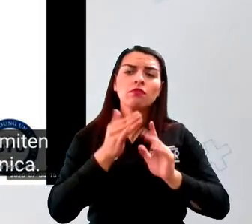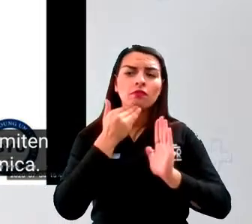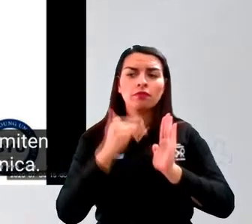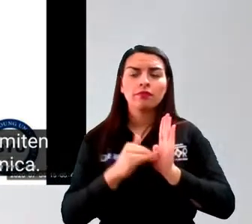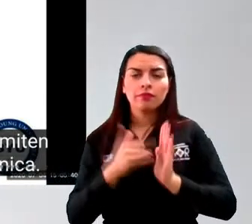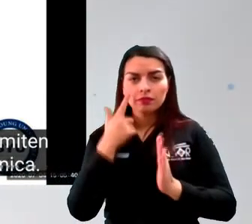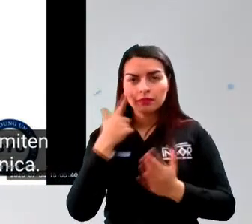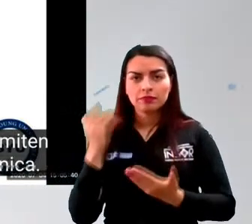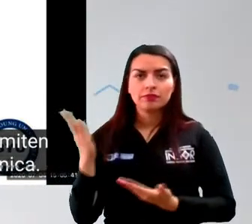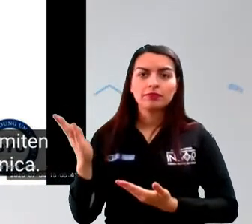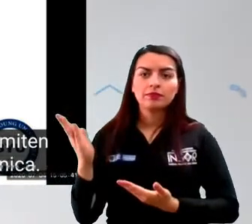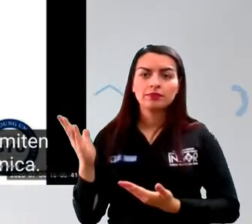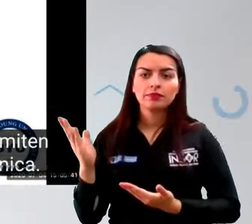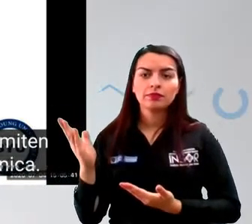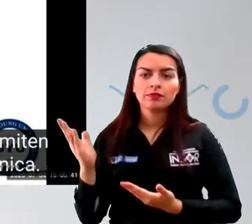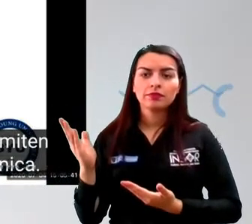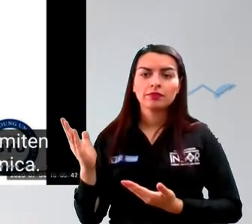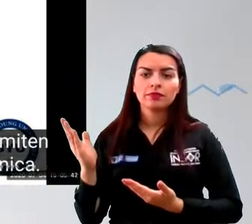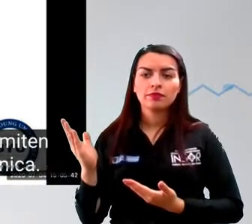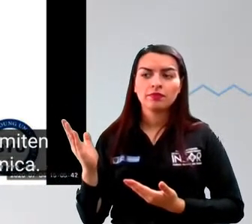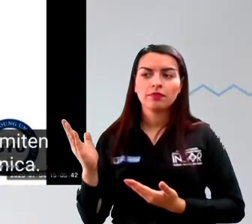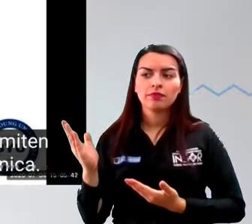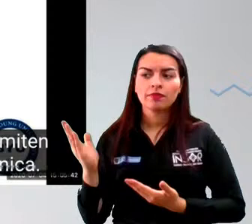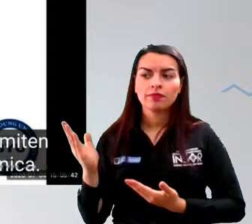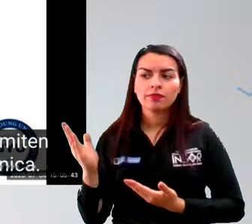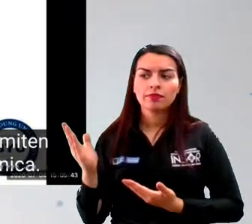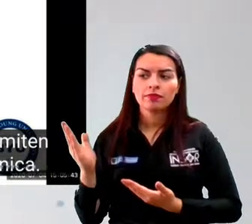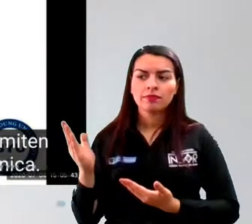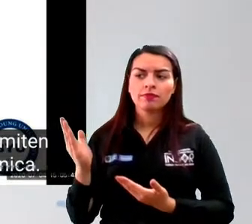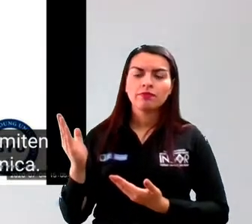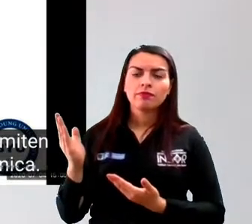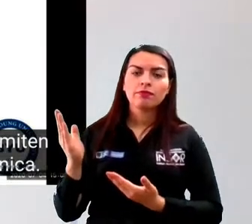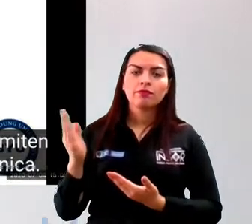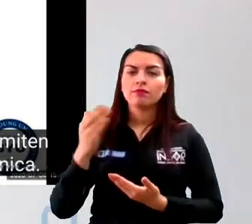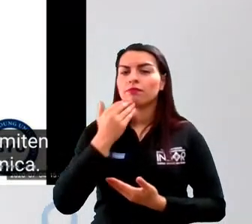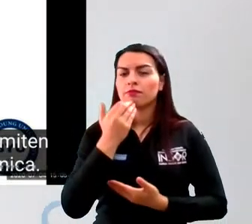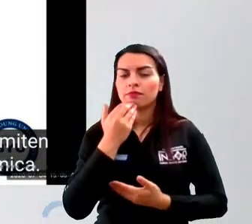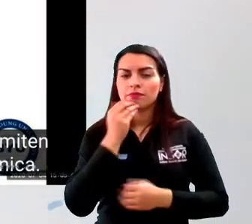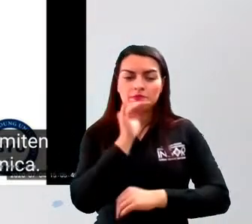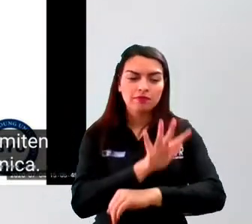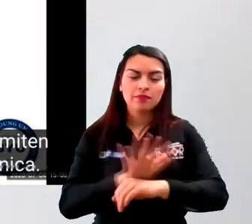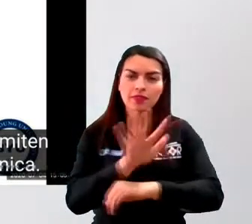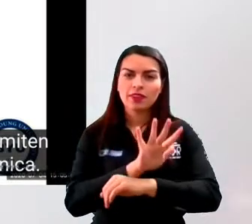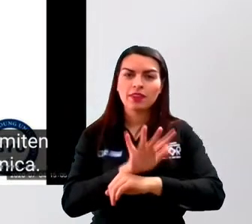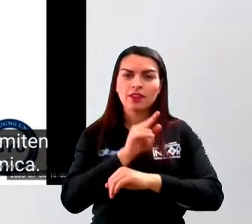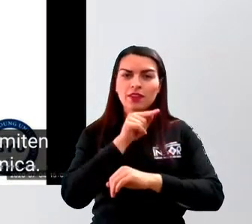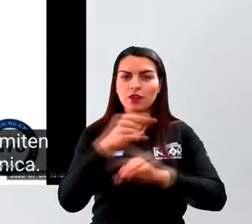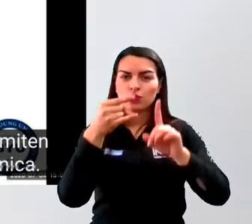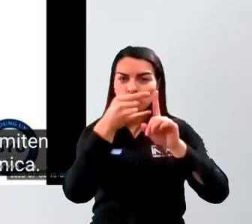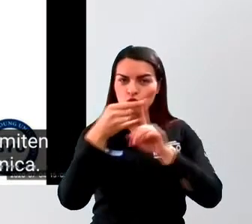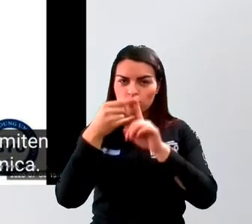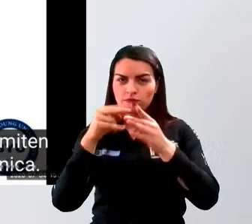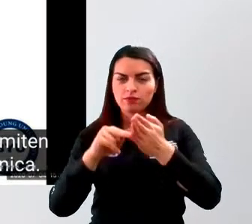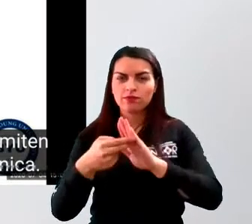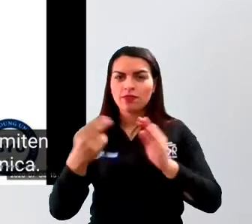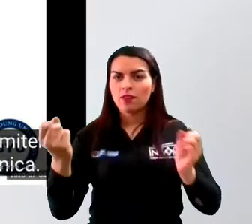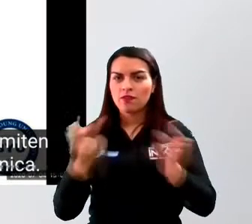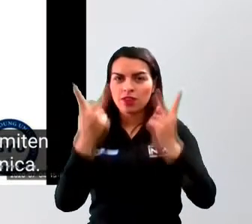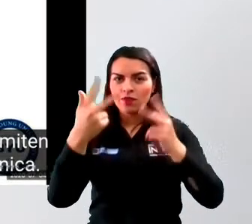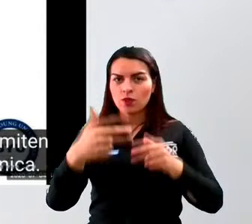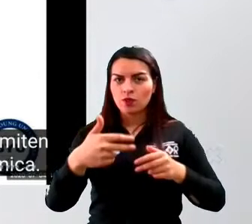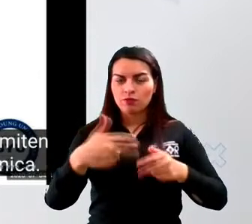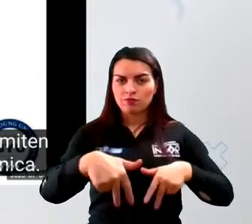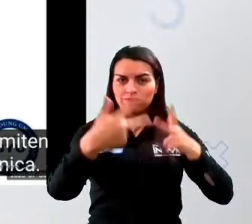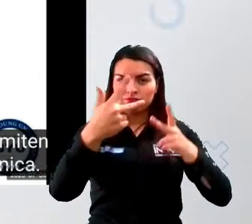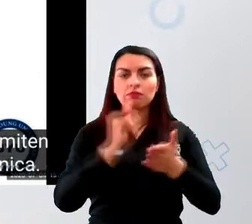cuando estás haciendo video en vivo como en Zoom, que es un video sincrónico, hay